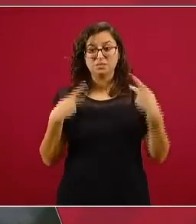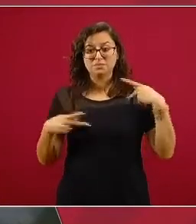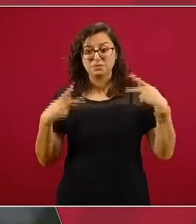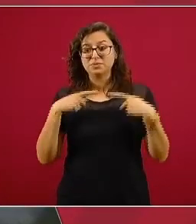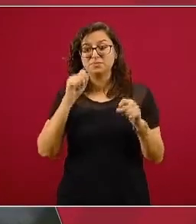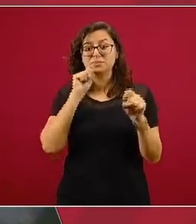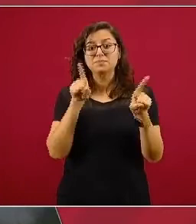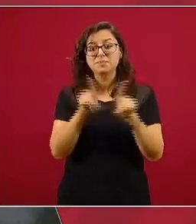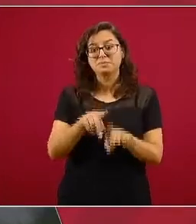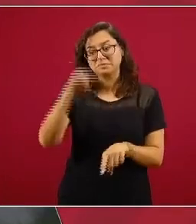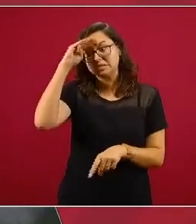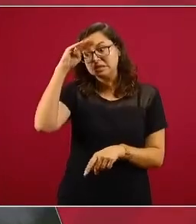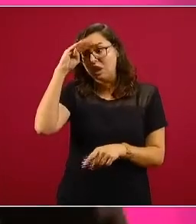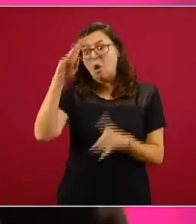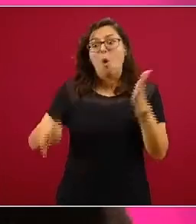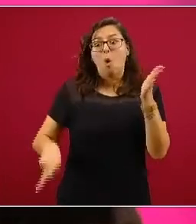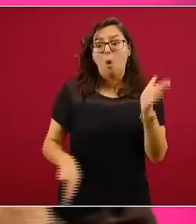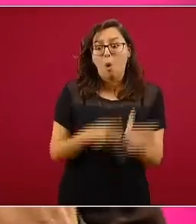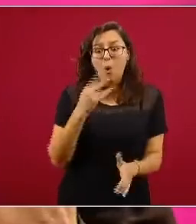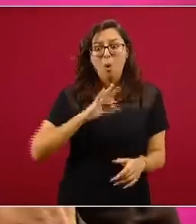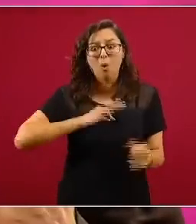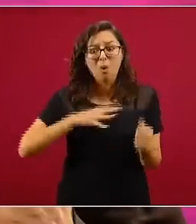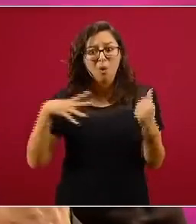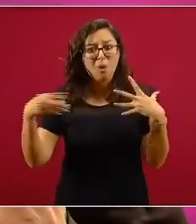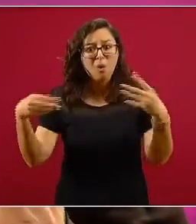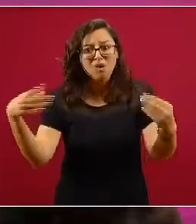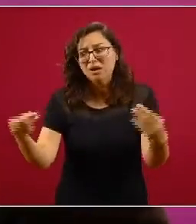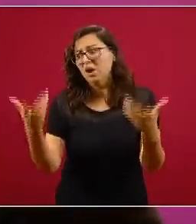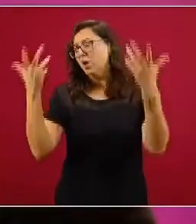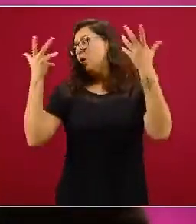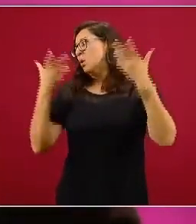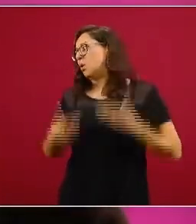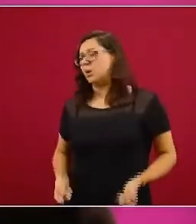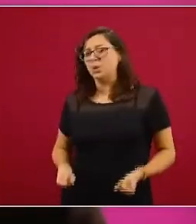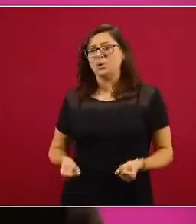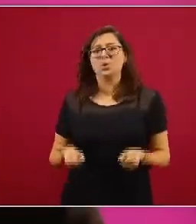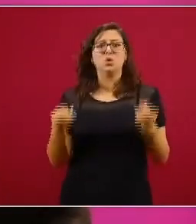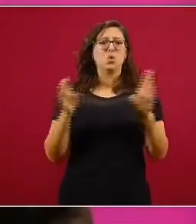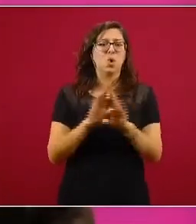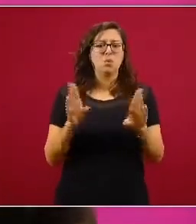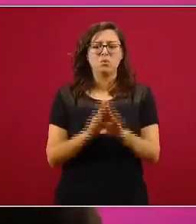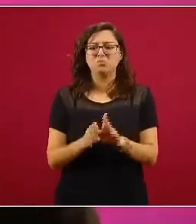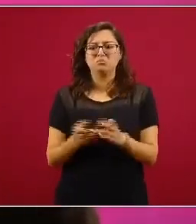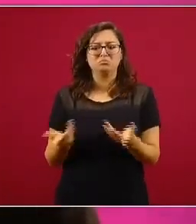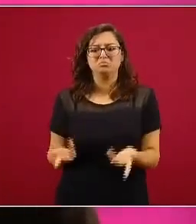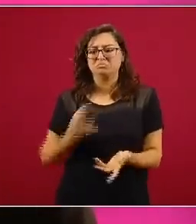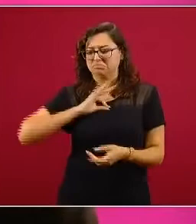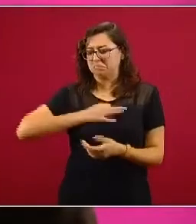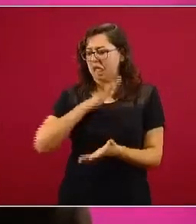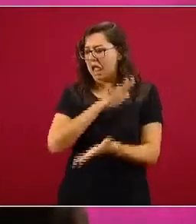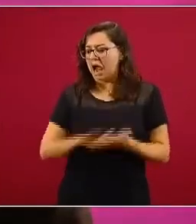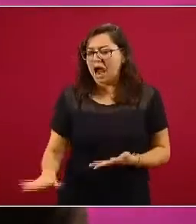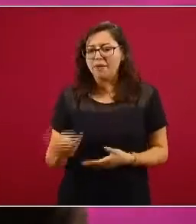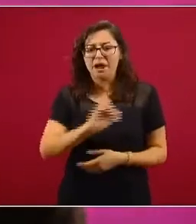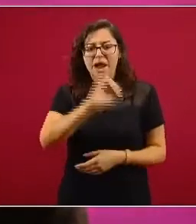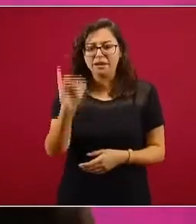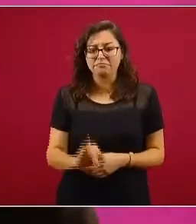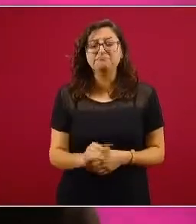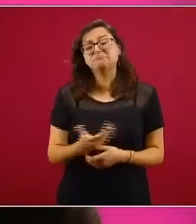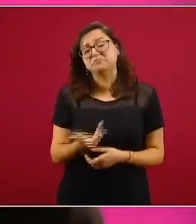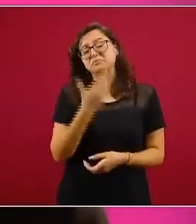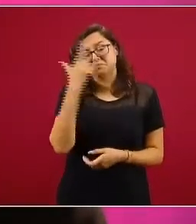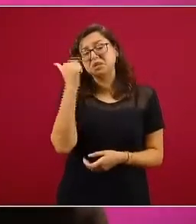mucho cuando hablamos de rebrote y dicen, ¿cómo rebrote? Si nunca se ha acabado la epidemia. La epidemia sigue